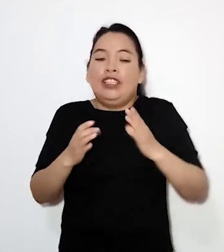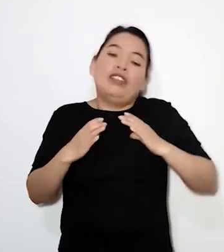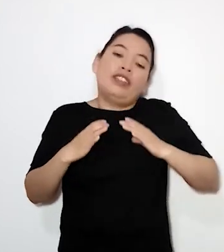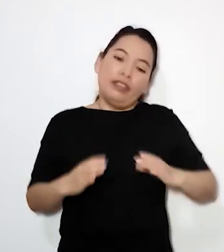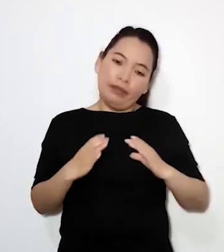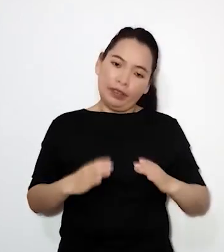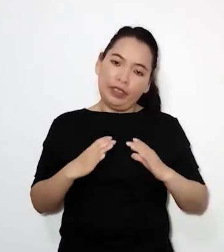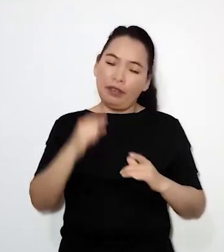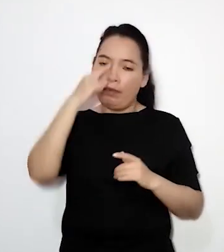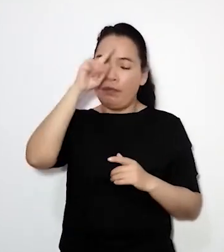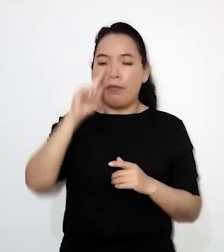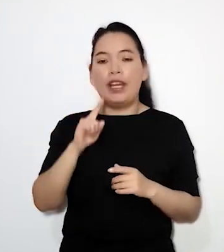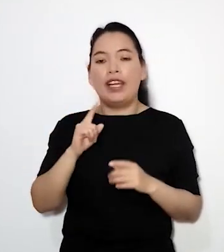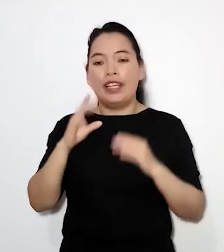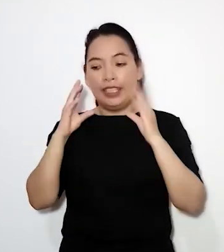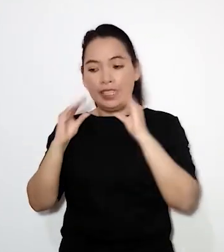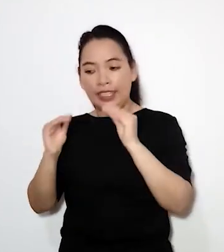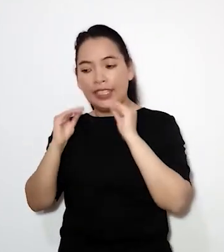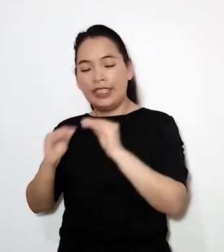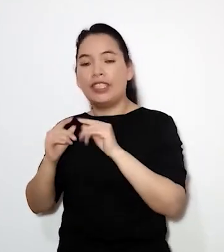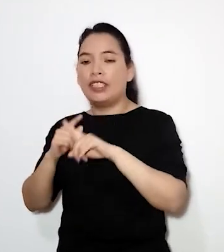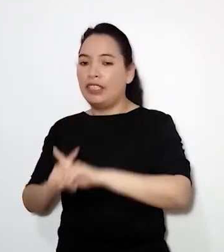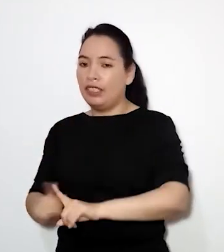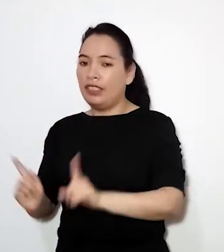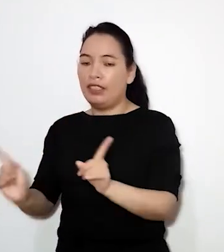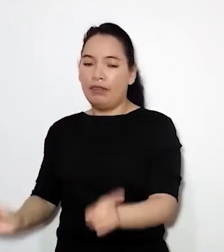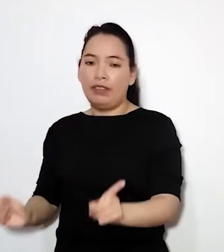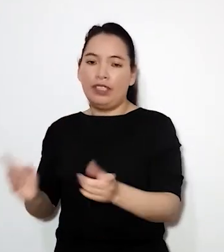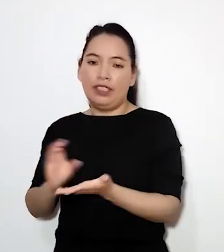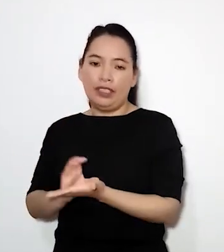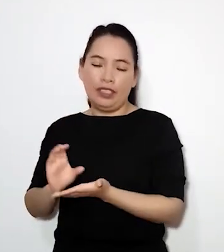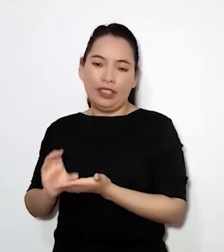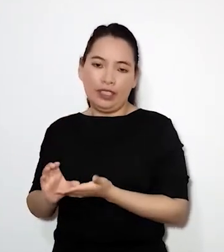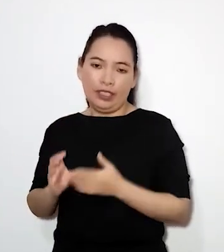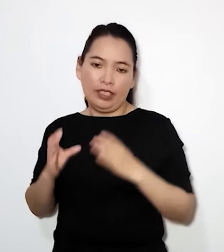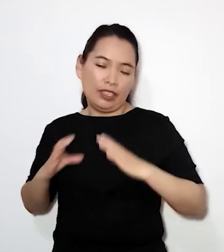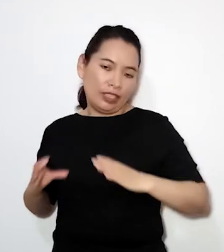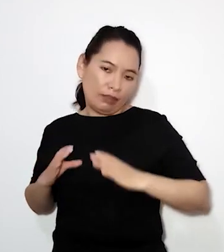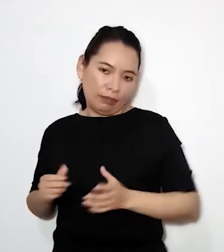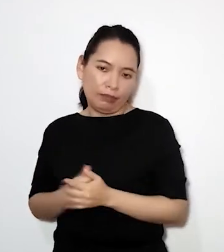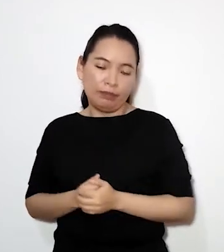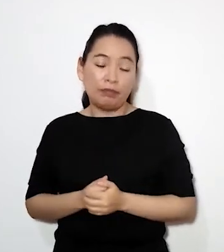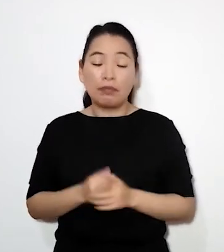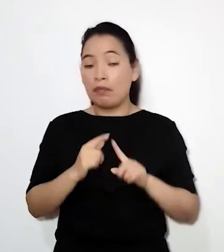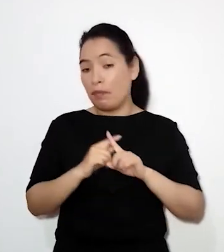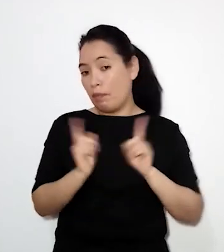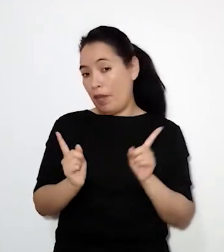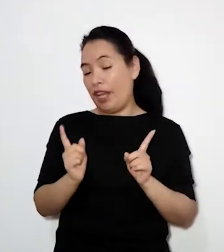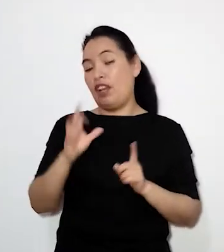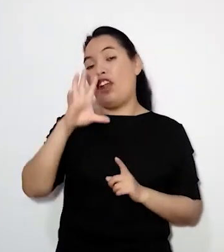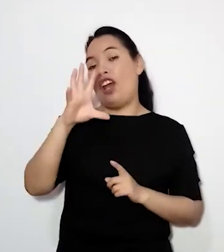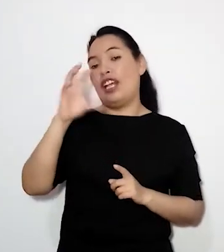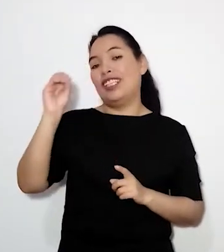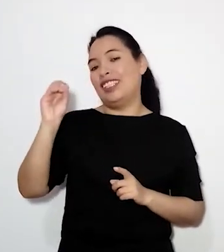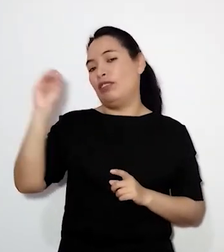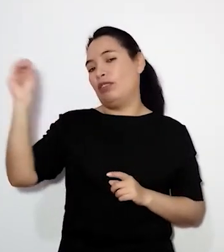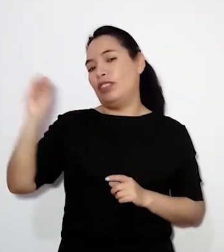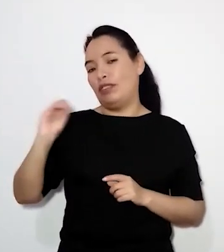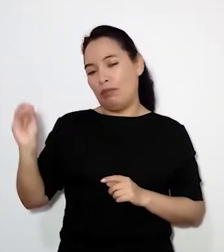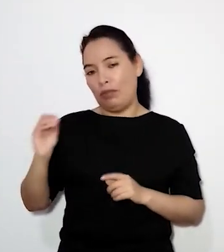de capacidades mixtas. Sin embargo, alrededor del 50% de las y los docentes de